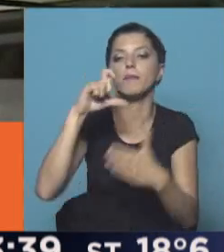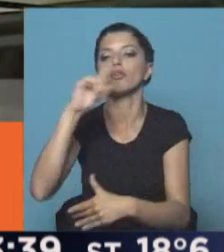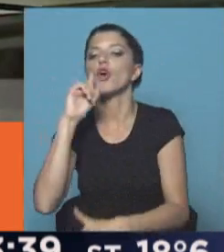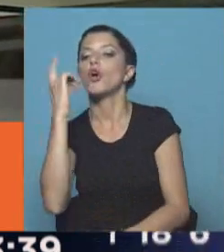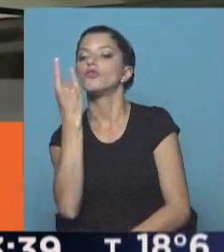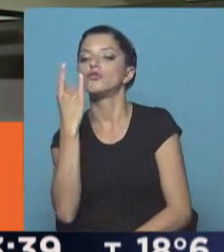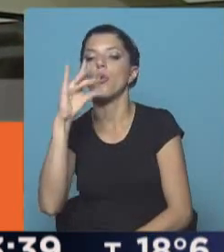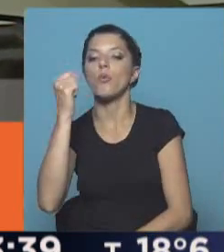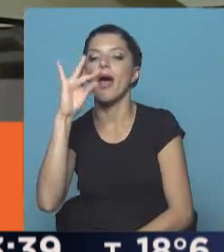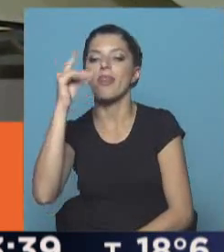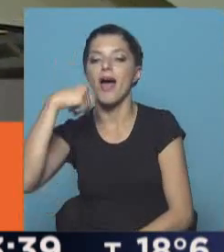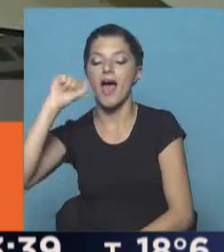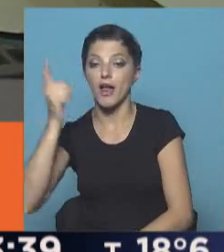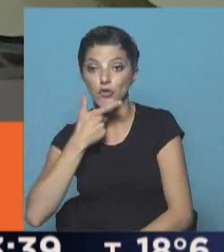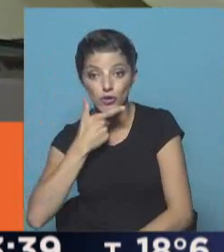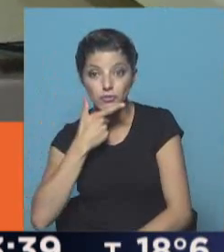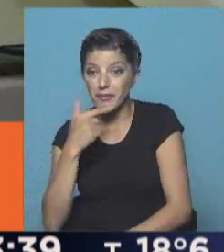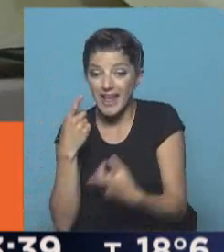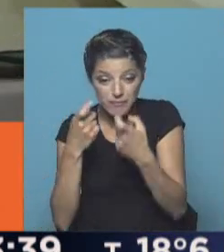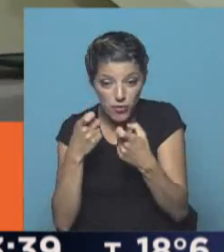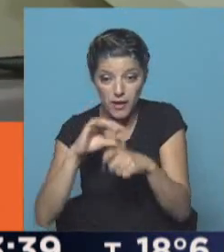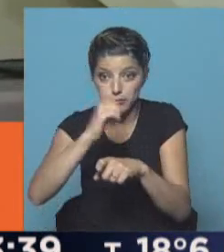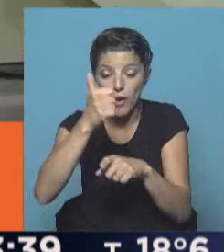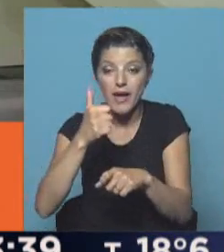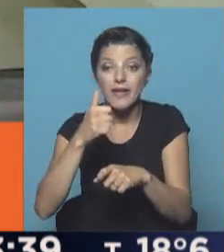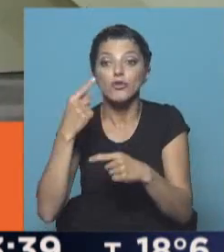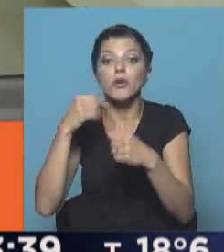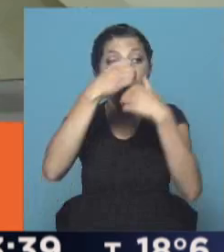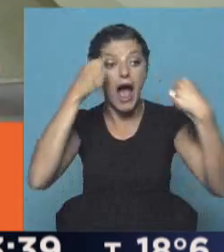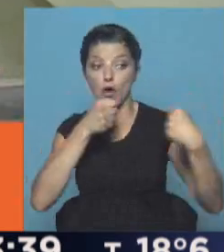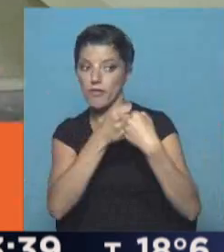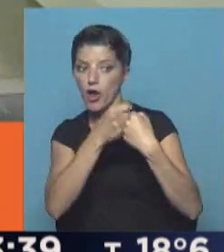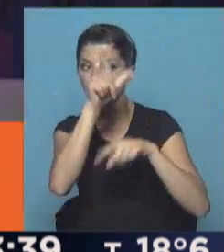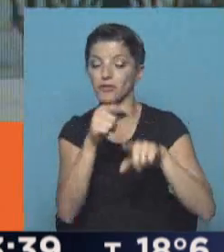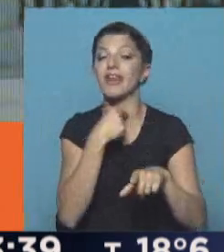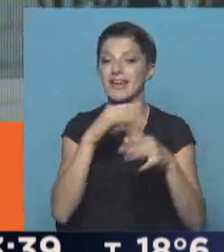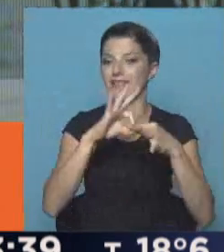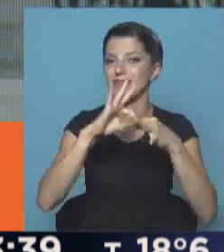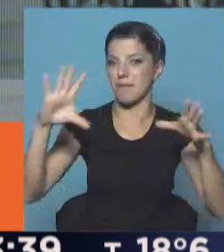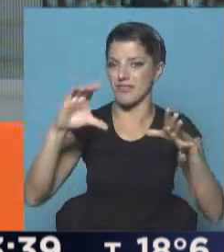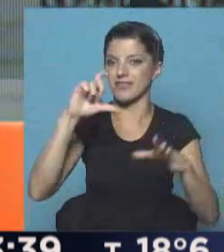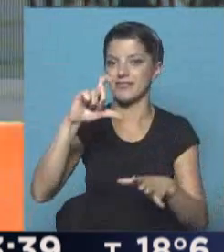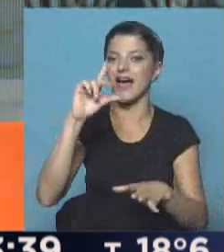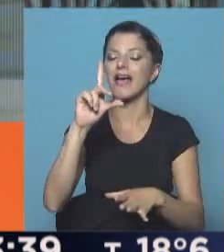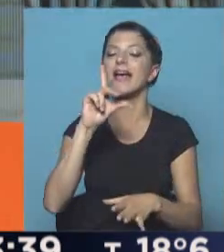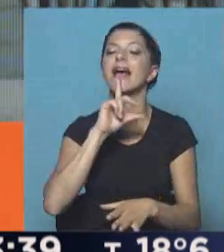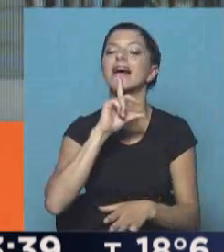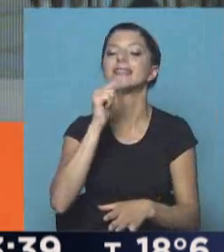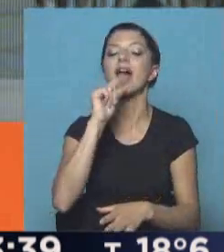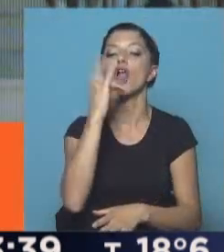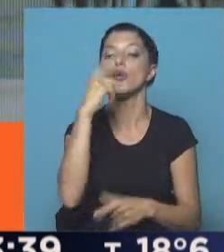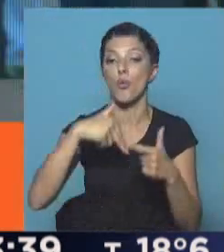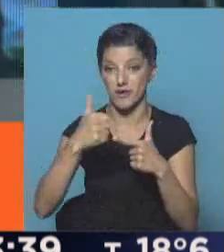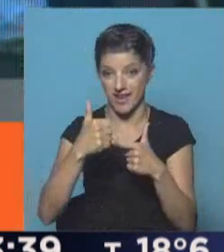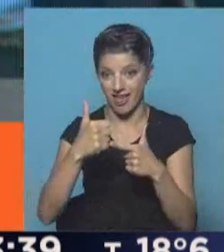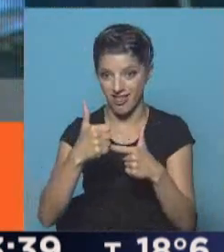que pactar con aquellos que buscaron la independencia o que buscan la independencia de Cataluña. Y eso, en cierto modo, bueno, se ha